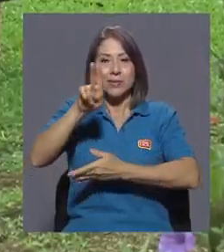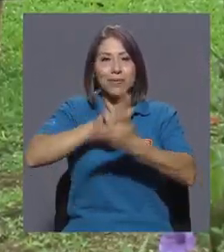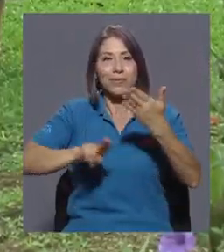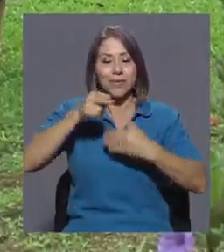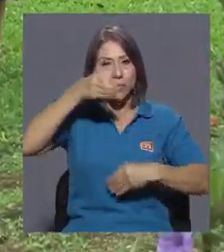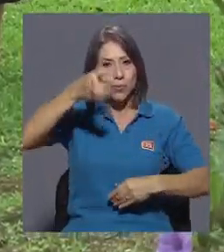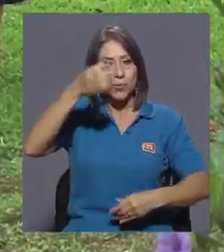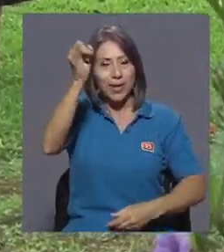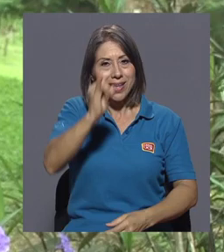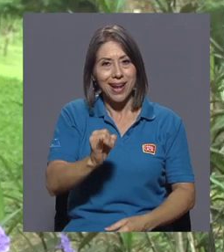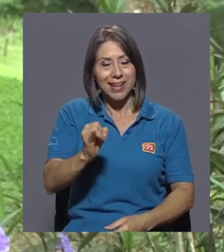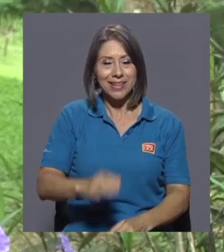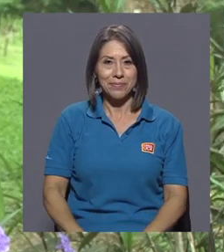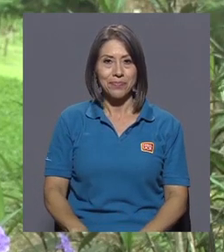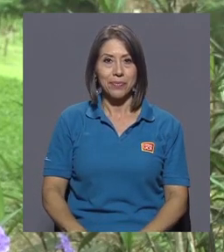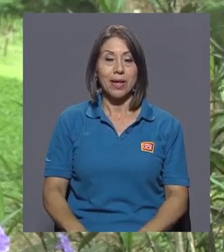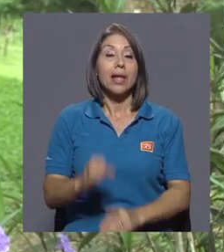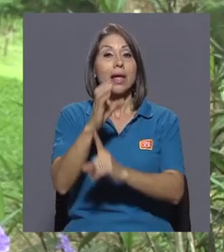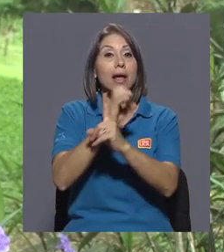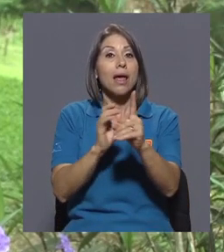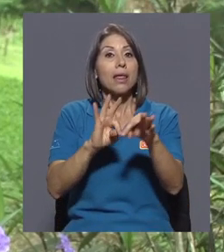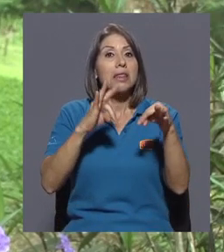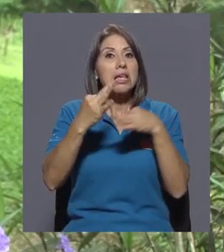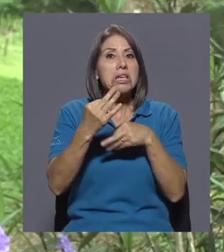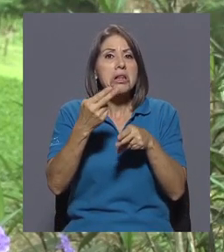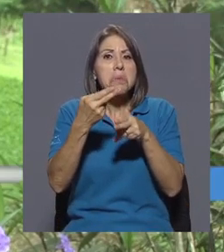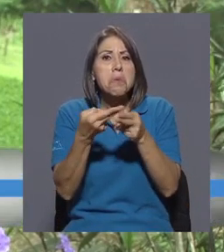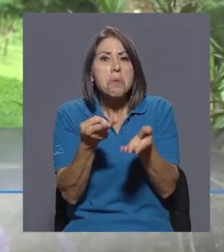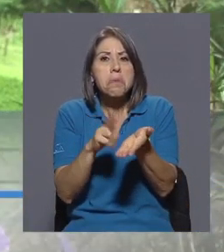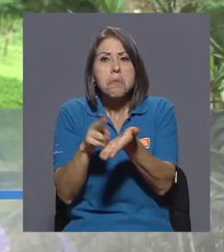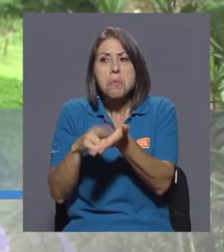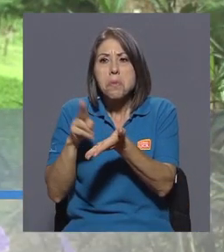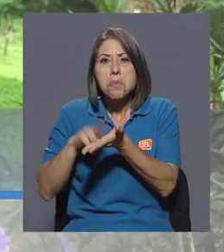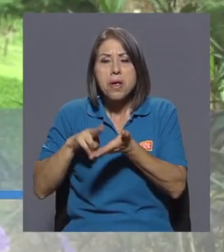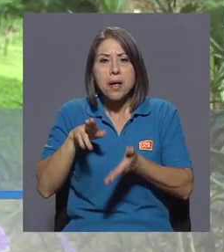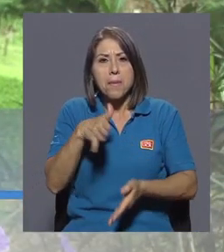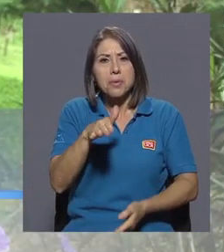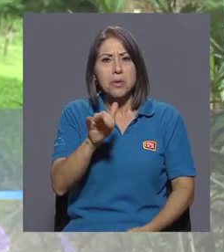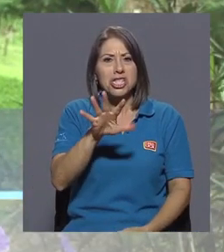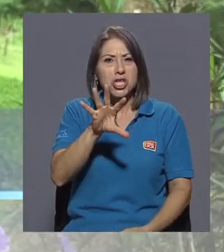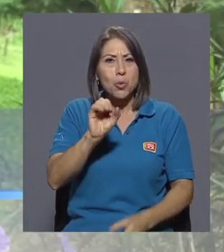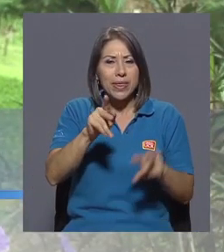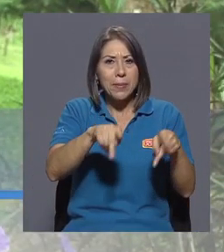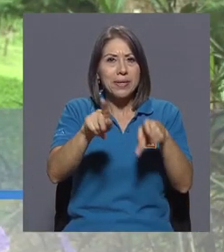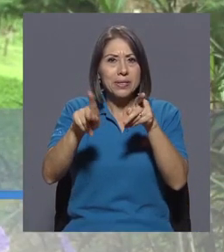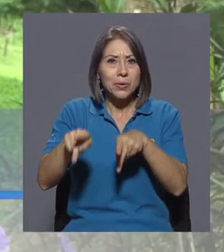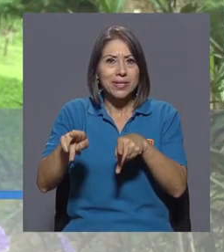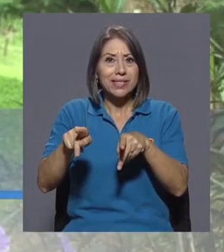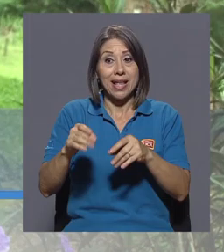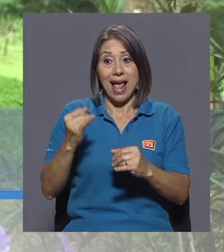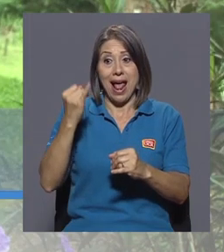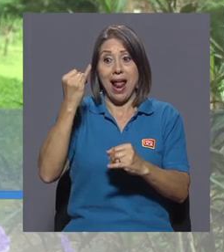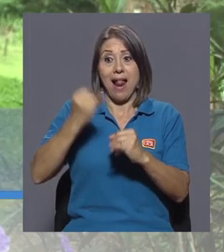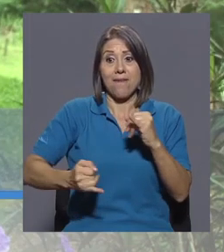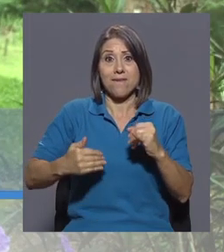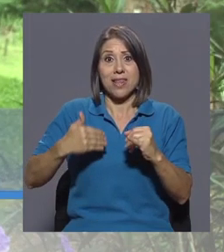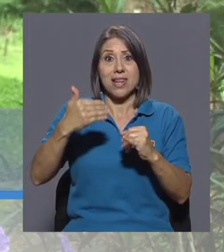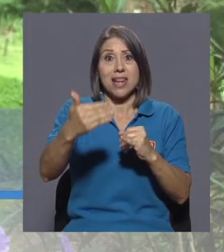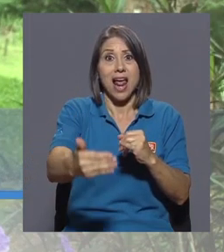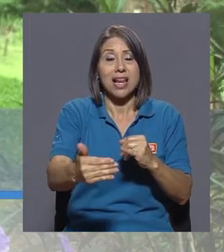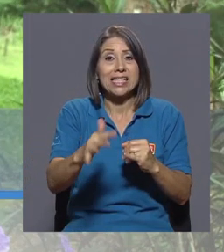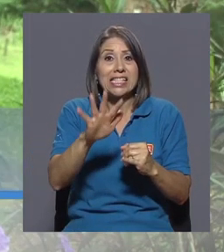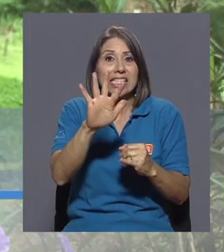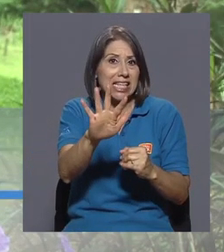Arte. En cada taller se inscriben unos 50, a final de ciclo han quedado 5, nada más ha quedado como la